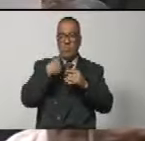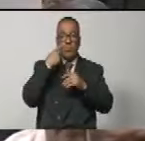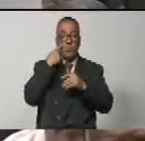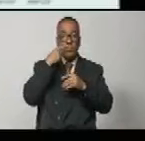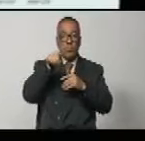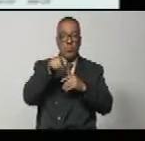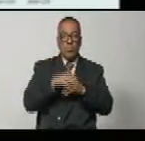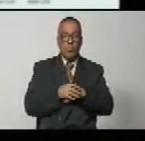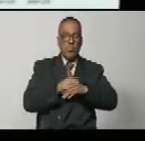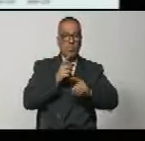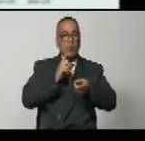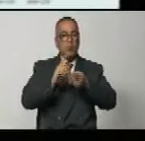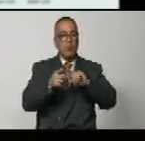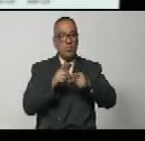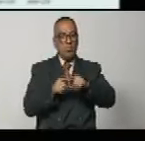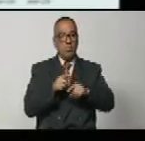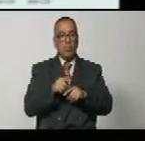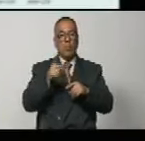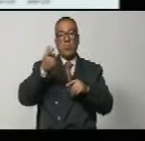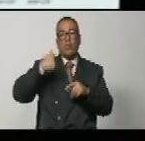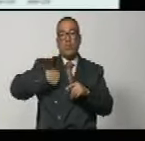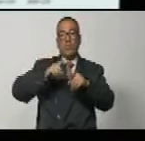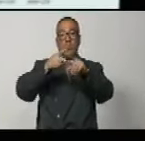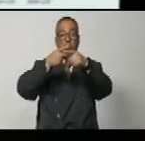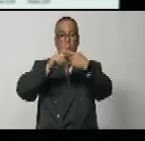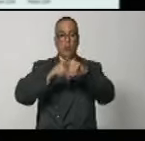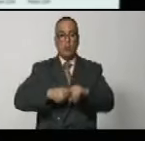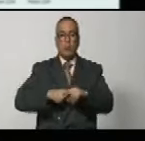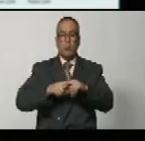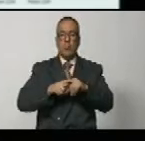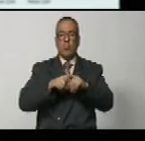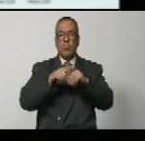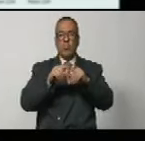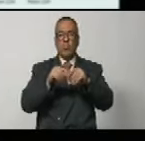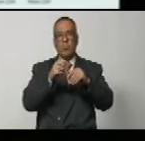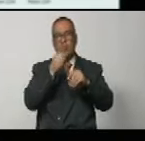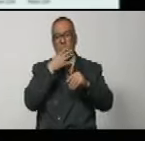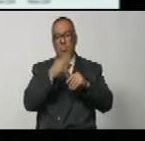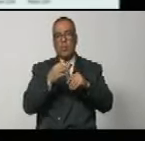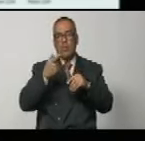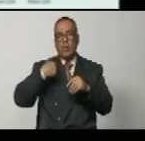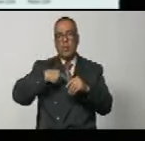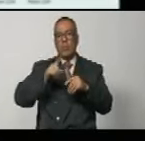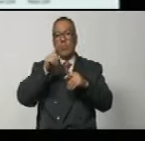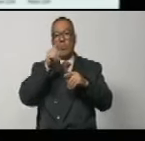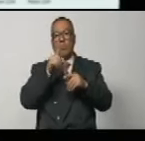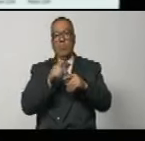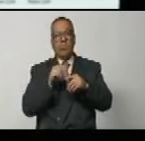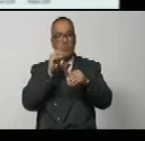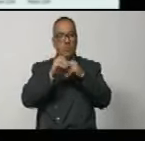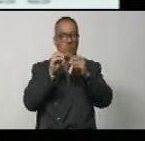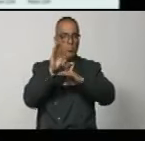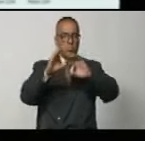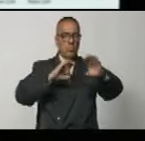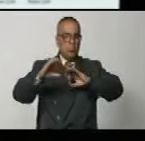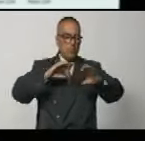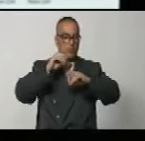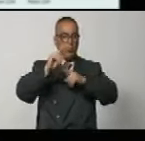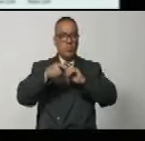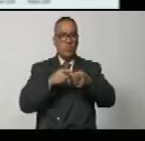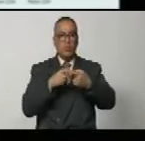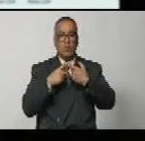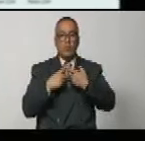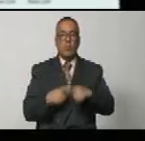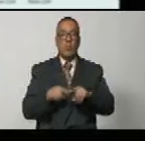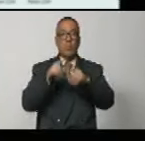visualizar, porque a veces cuando tenemos números que no son muy favorables, tienen mucho repique a nivel de los medios de comunicación,